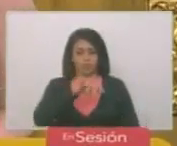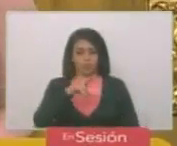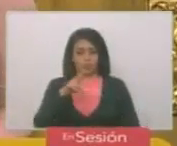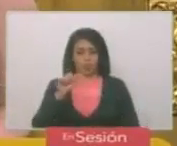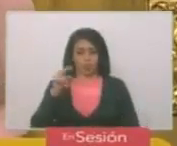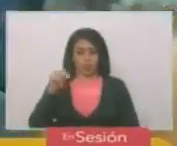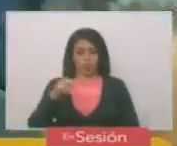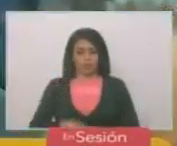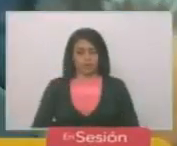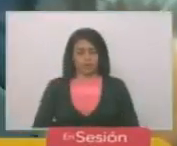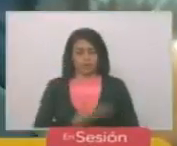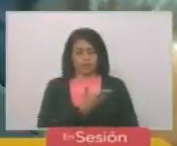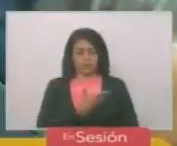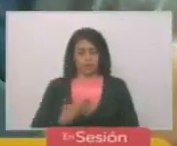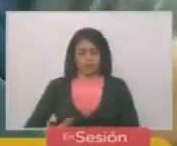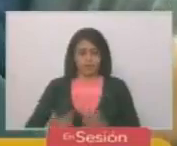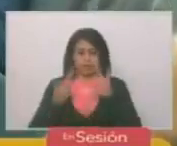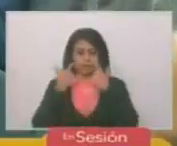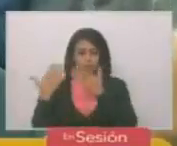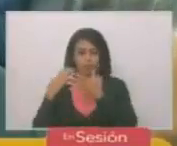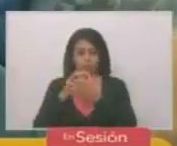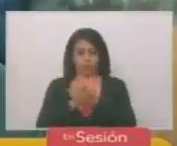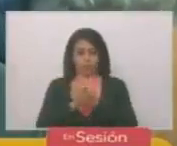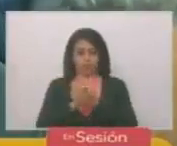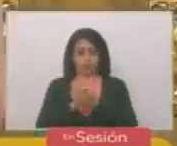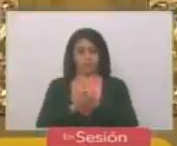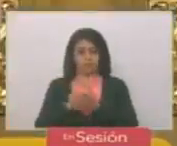Escalona, presidente del Grupo de Amistad